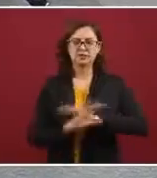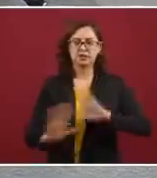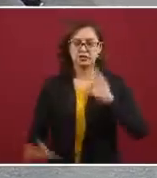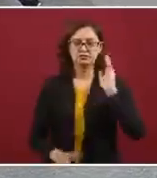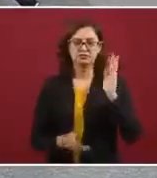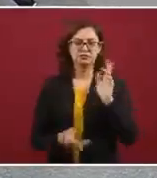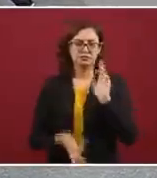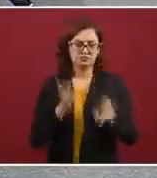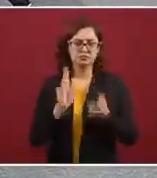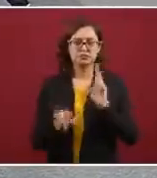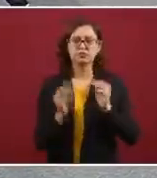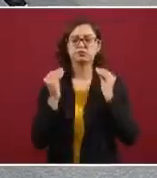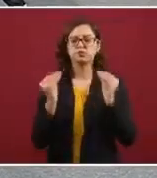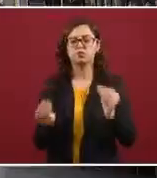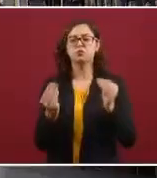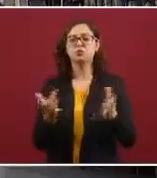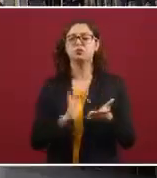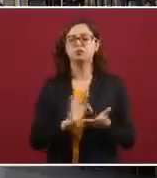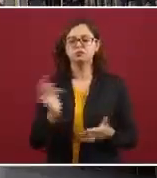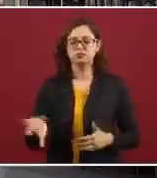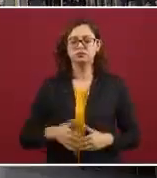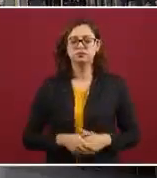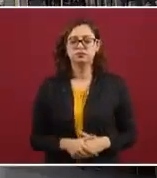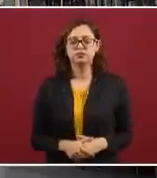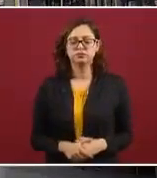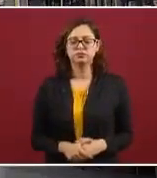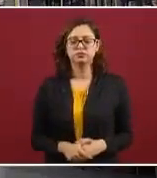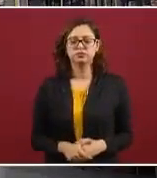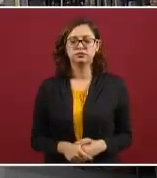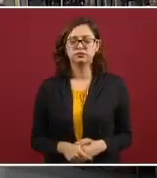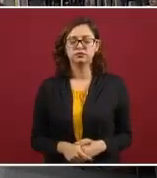tema. Muchas gracias.